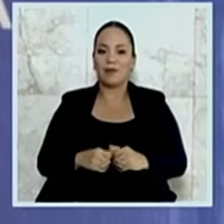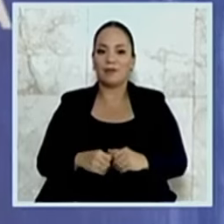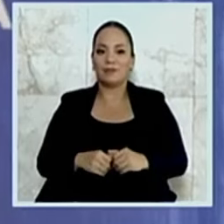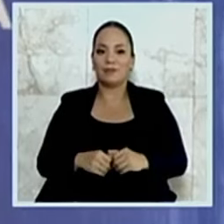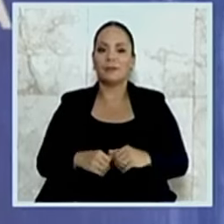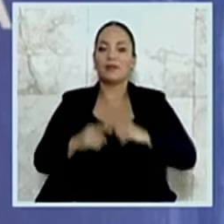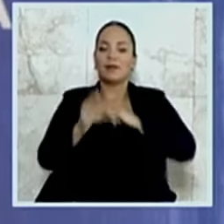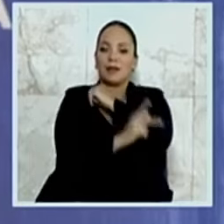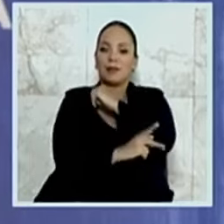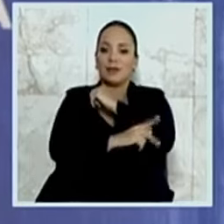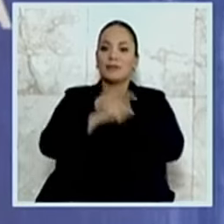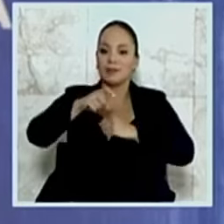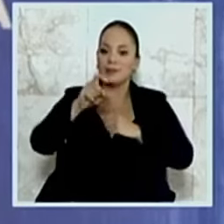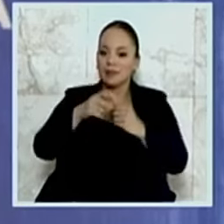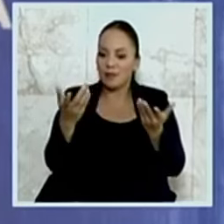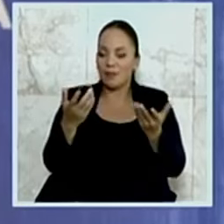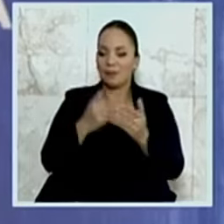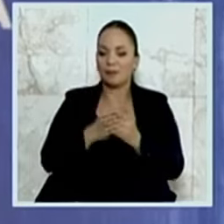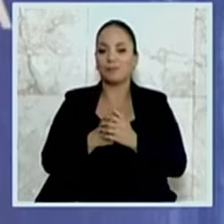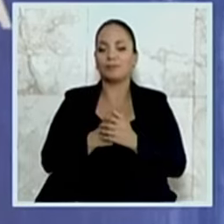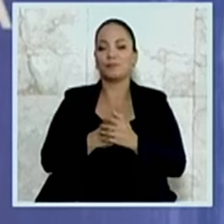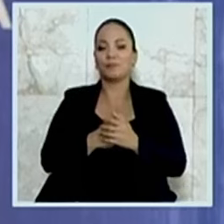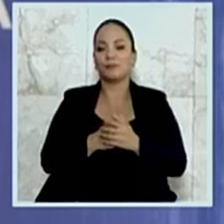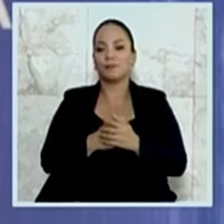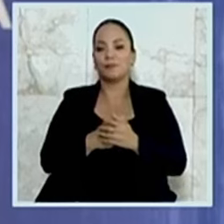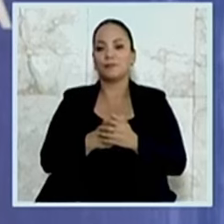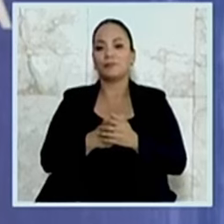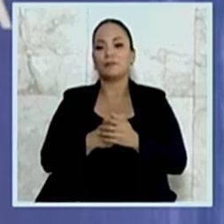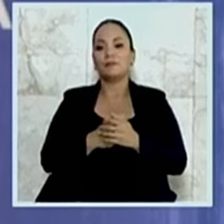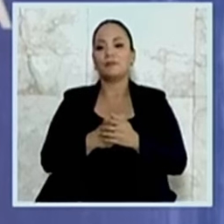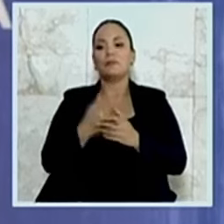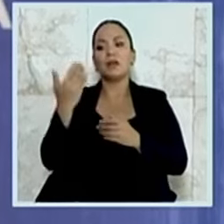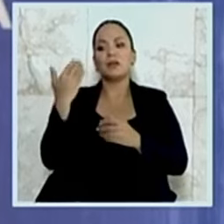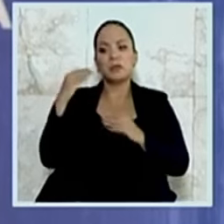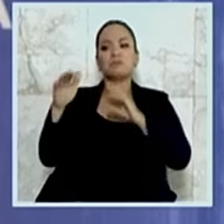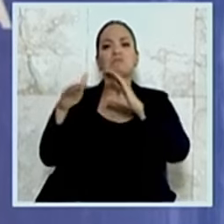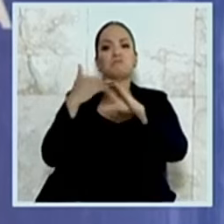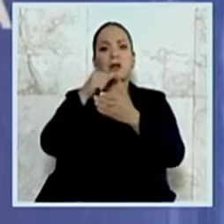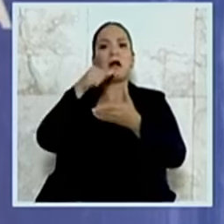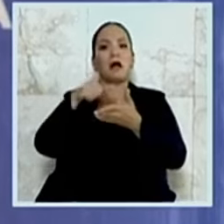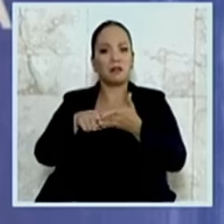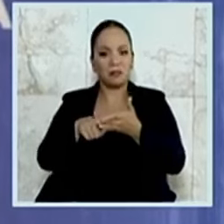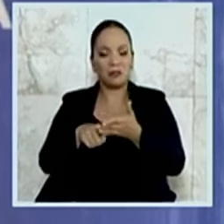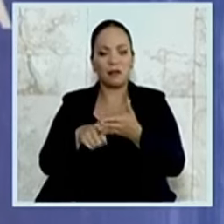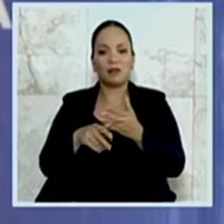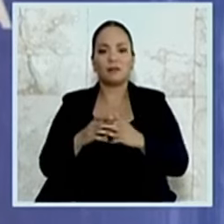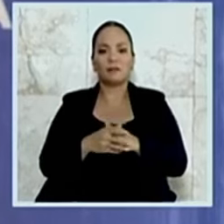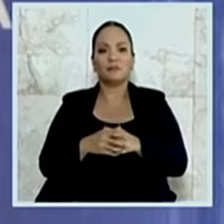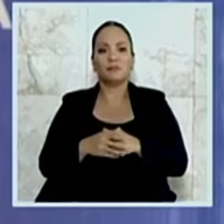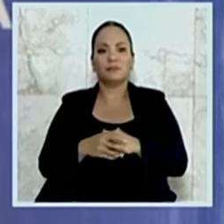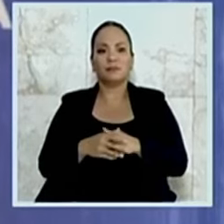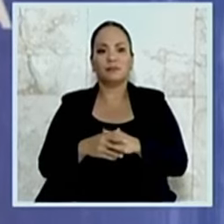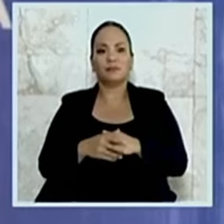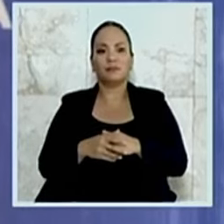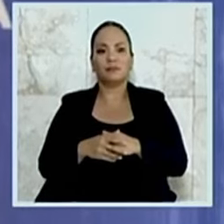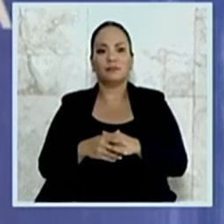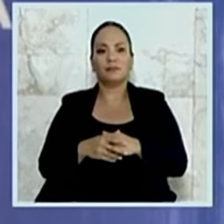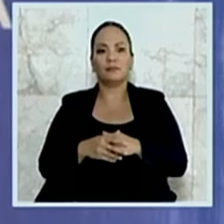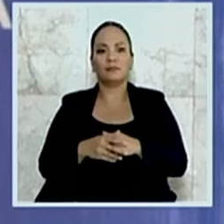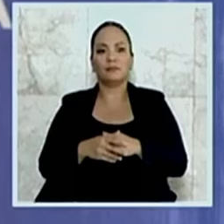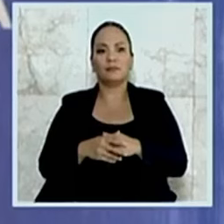fue una propuesta, digamos, seria para atender el tema que el